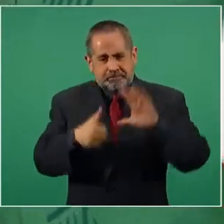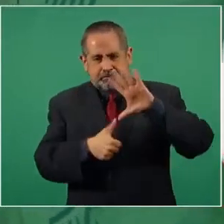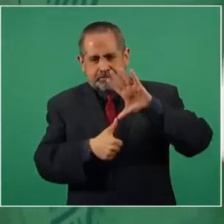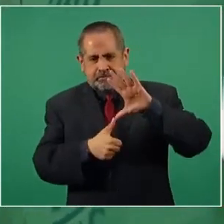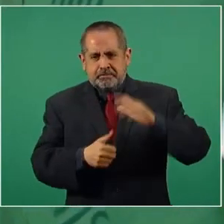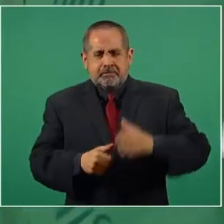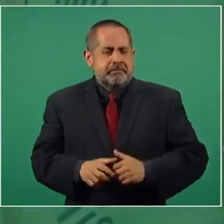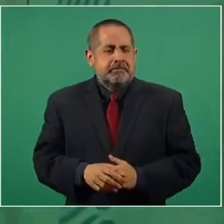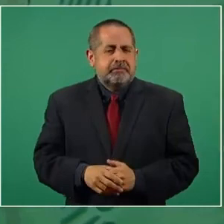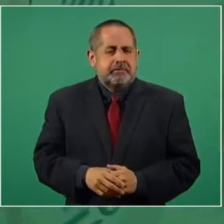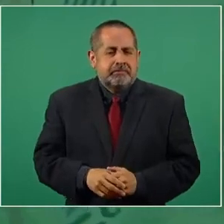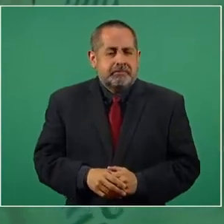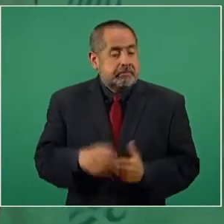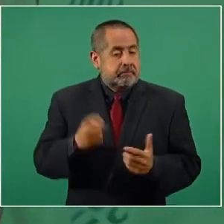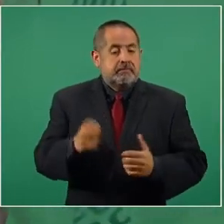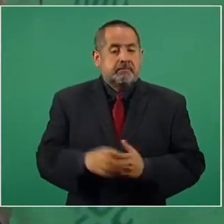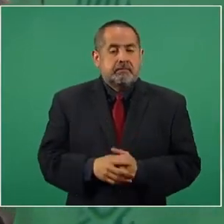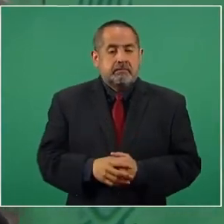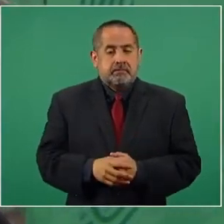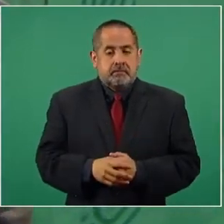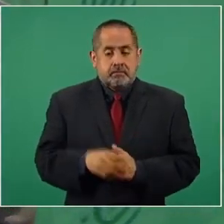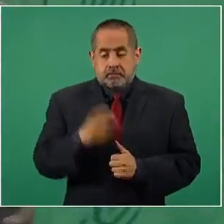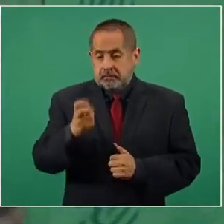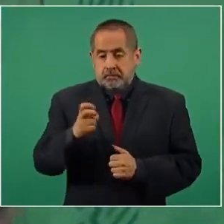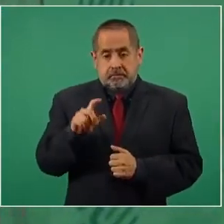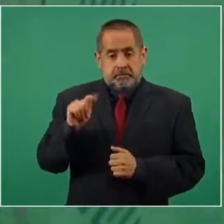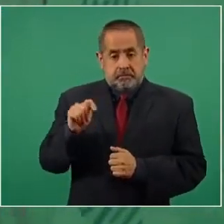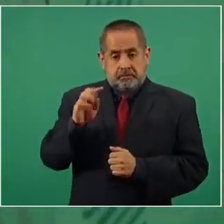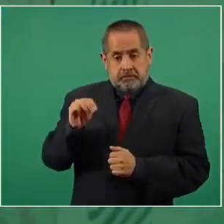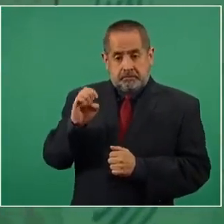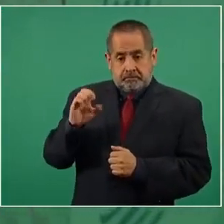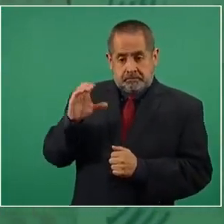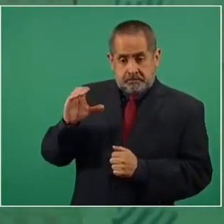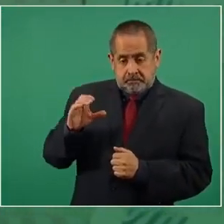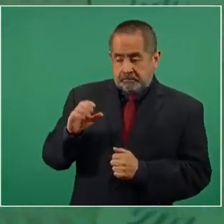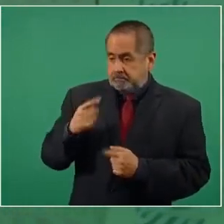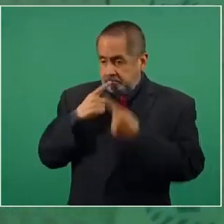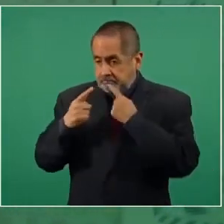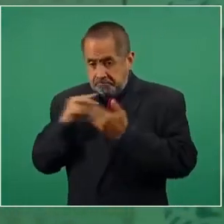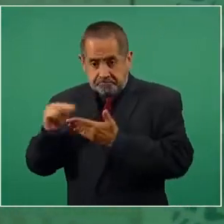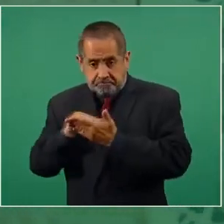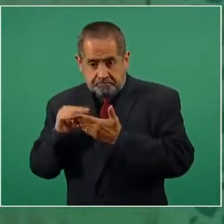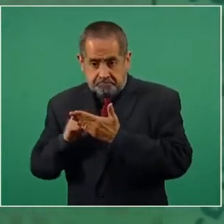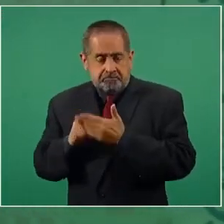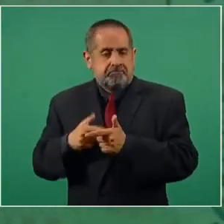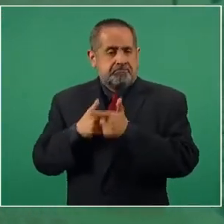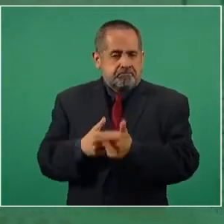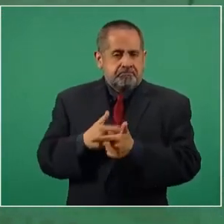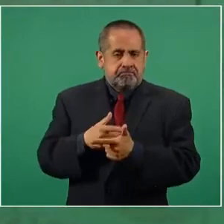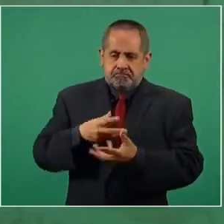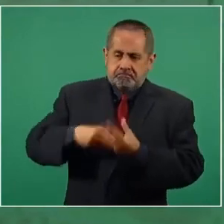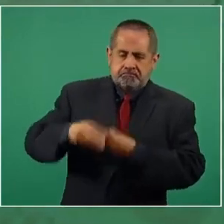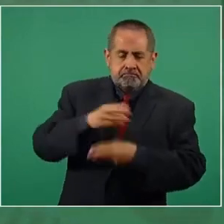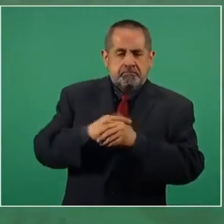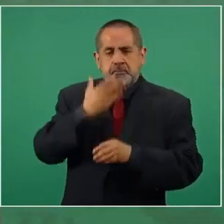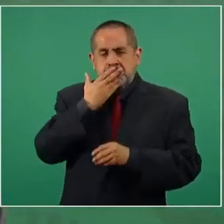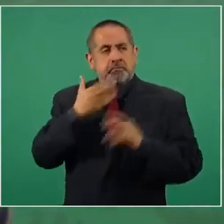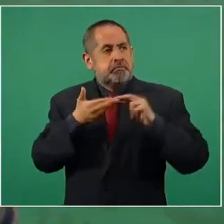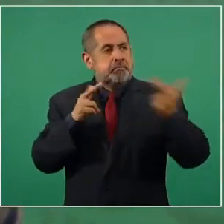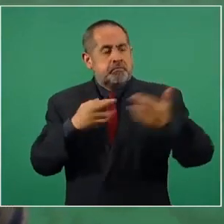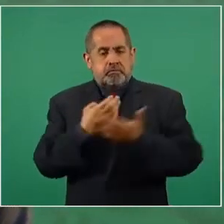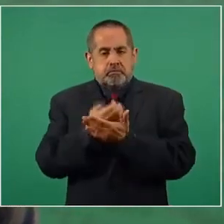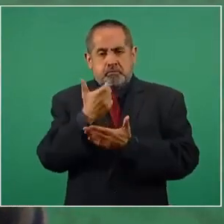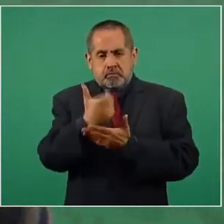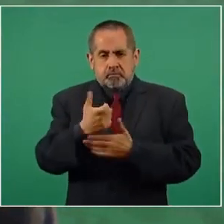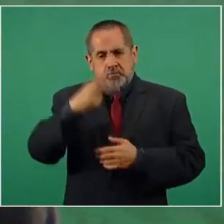Norte. Entonces, con este tratado vamos a mantener y mejorar las relaciones